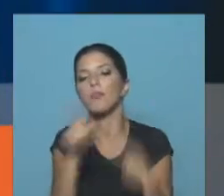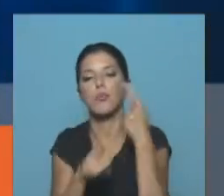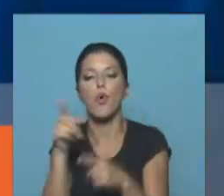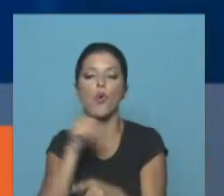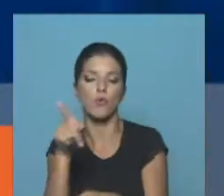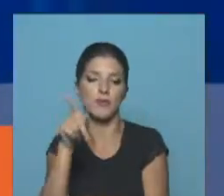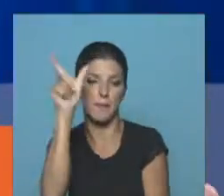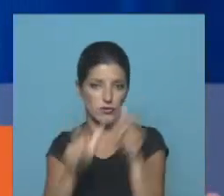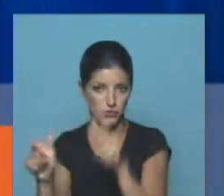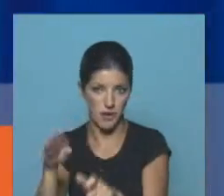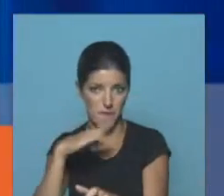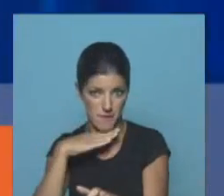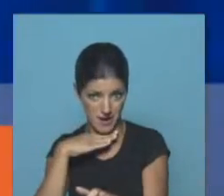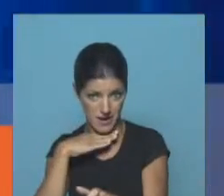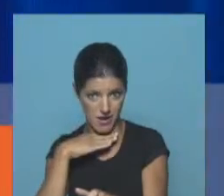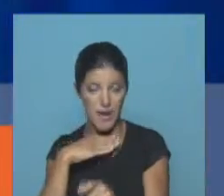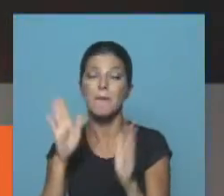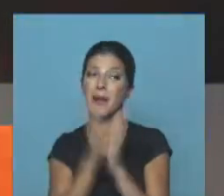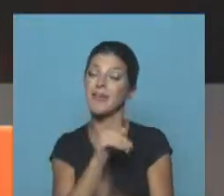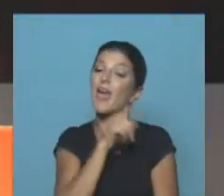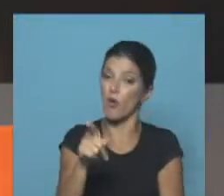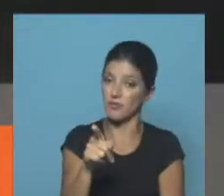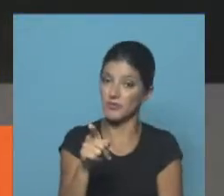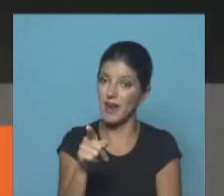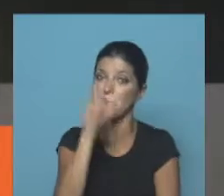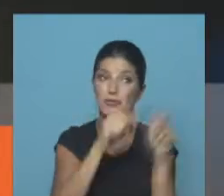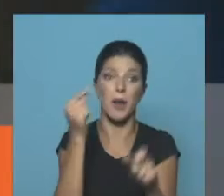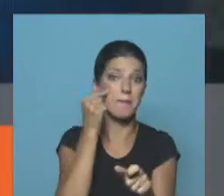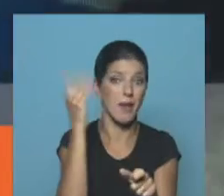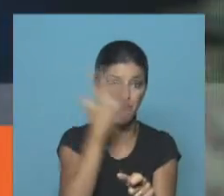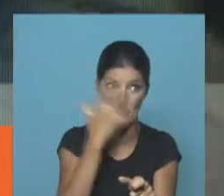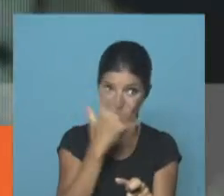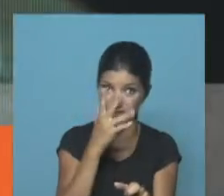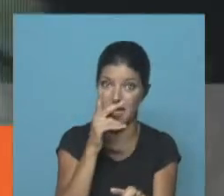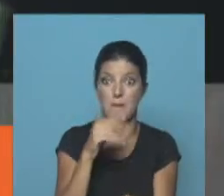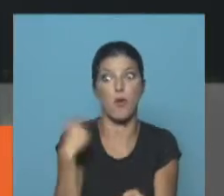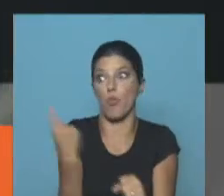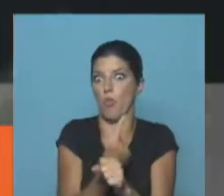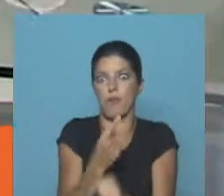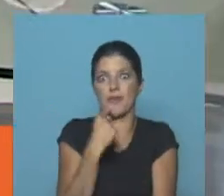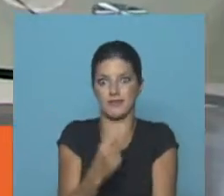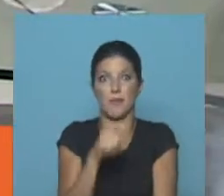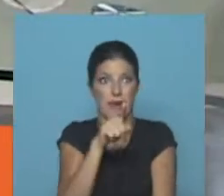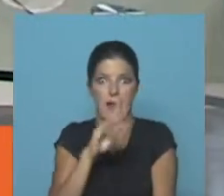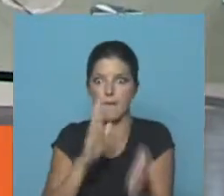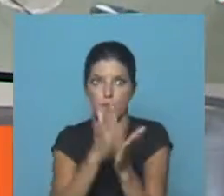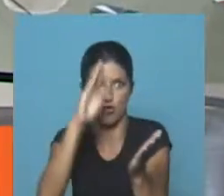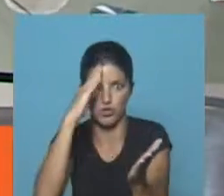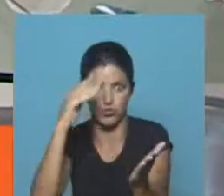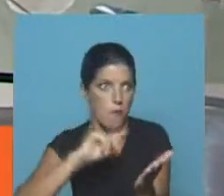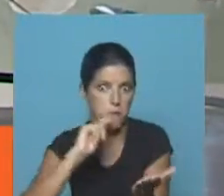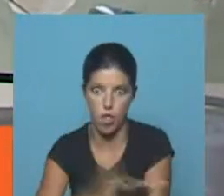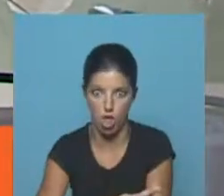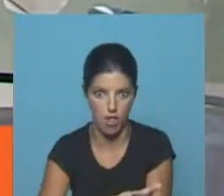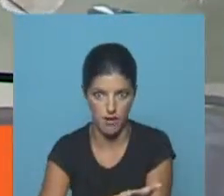de vista es en contra de los negros. Lo que pasa es que no lo puede decir. Eso no lo puede decir. Sería inconstitucional, sería ilegal. Pero